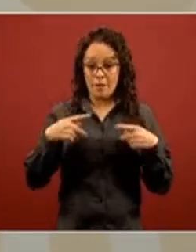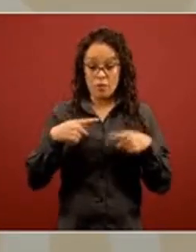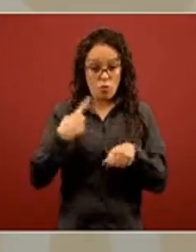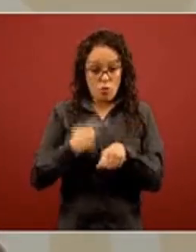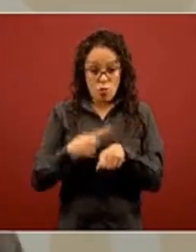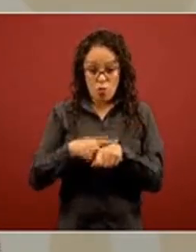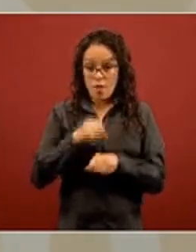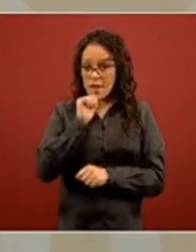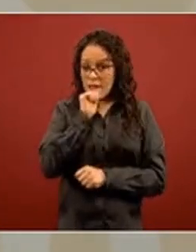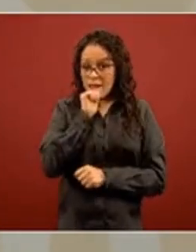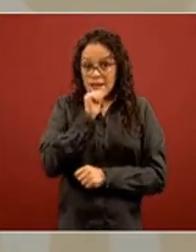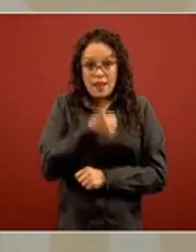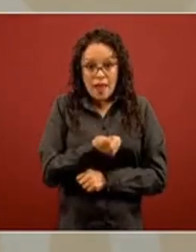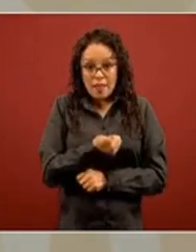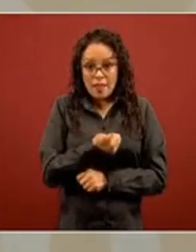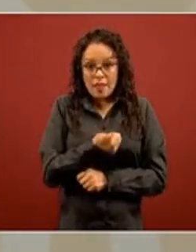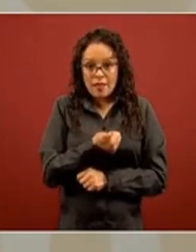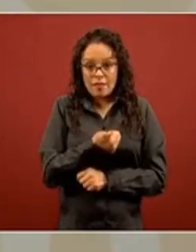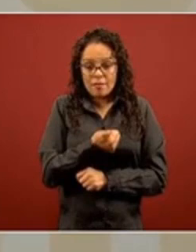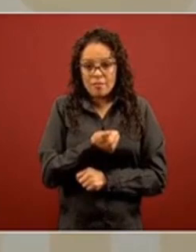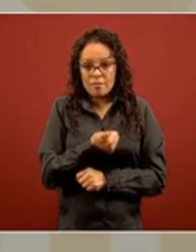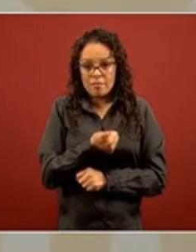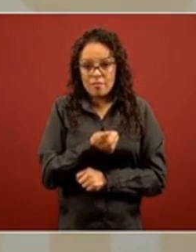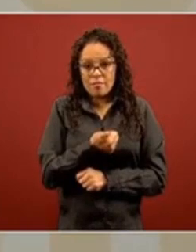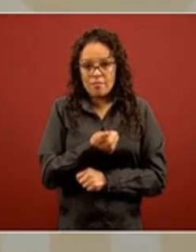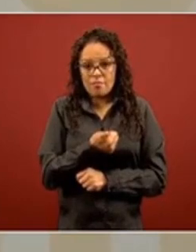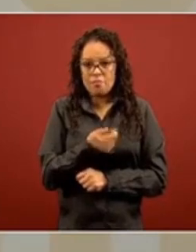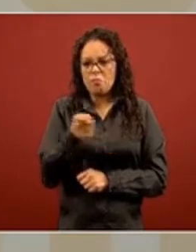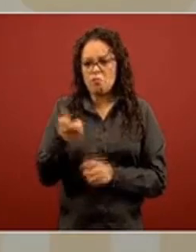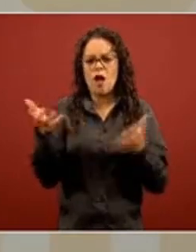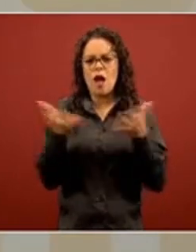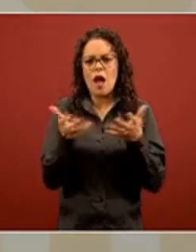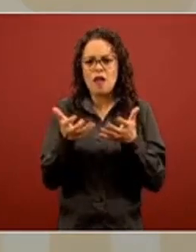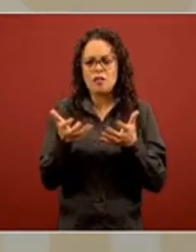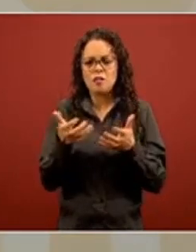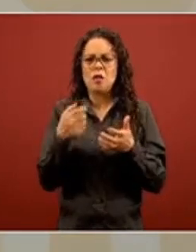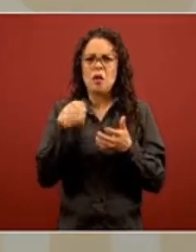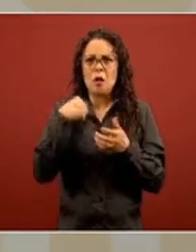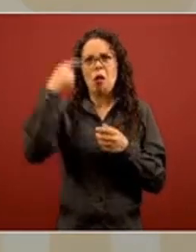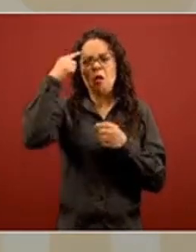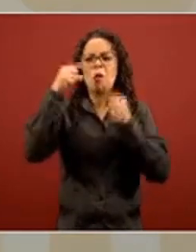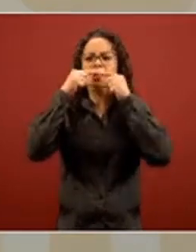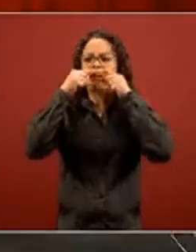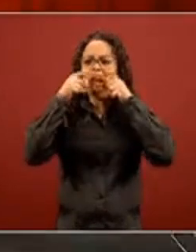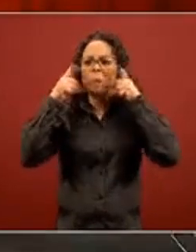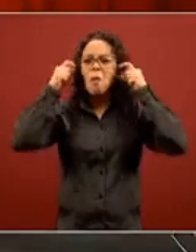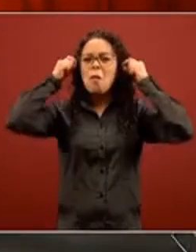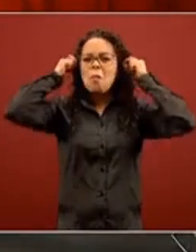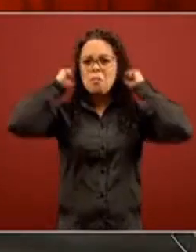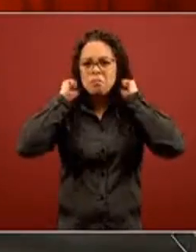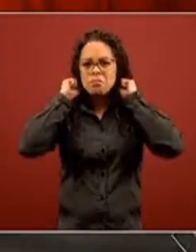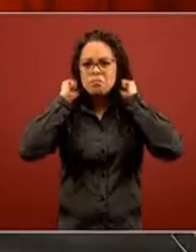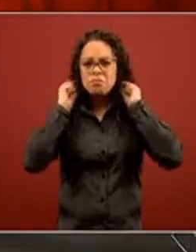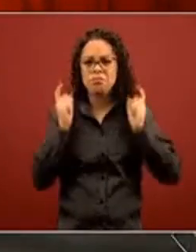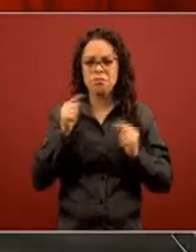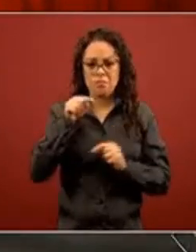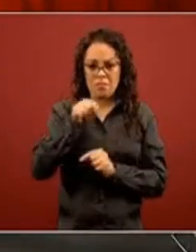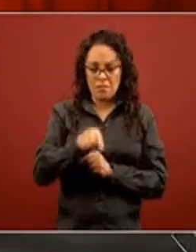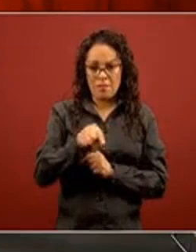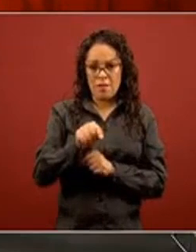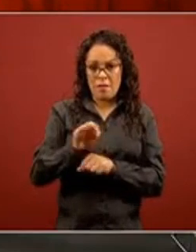enfermas, si utilizaran un cubrebocas, si eso resultaría en una protección para ellas